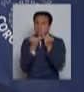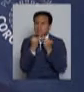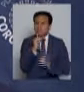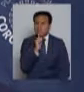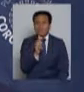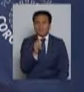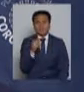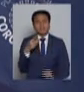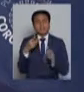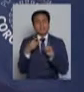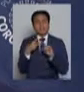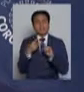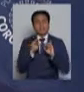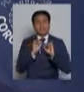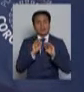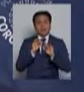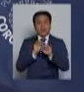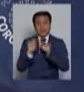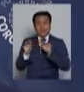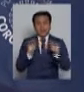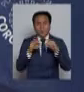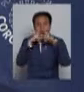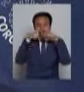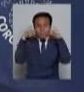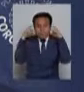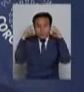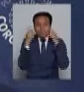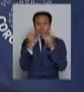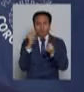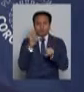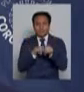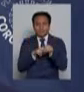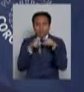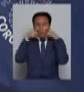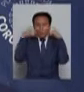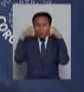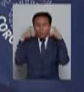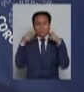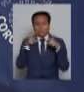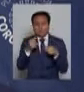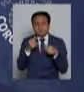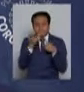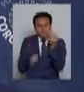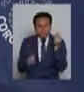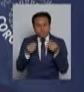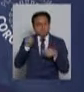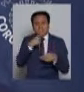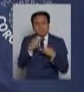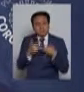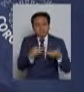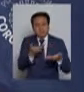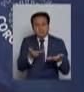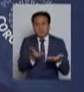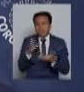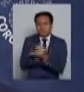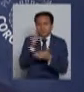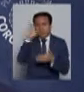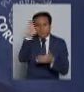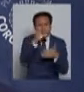lo tercero, respecto a la recomendación de mascarillas, ¿cuánto duran estas mascarillas? ¿Dónde la gente puede conseguirlo